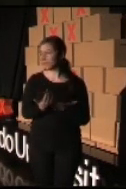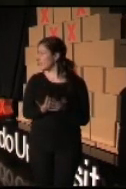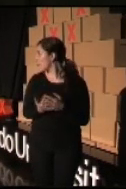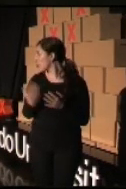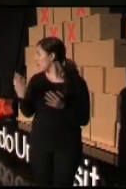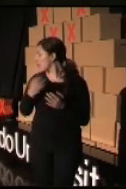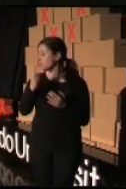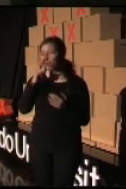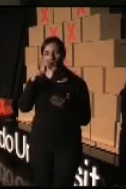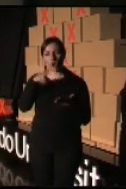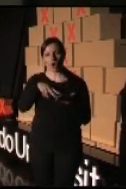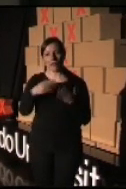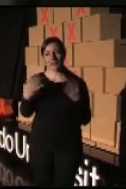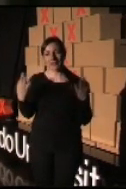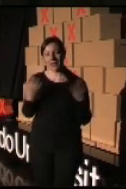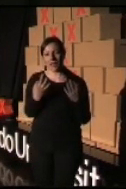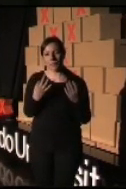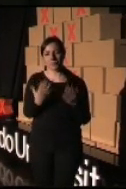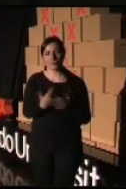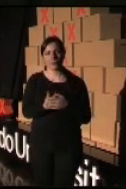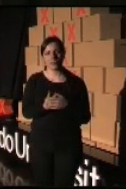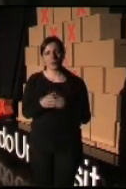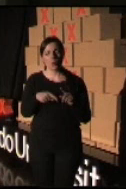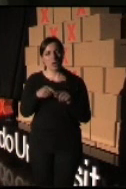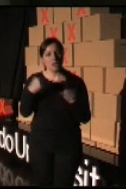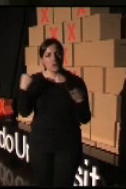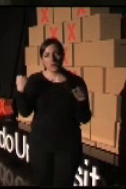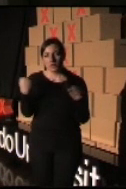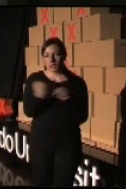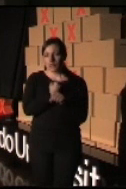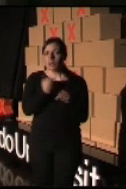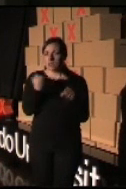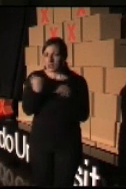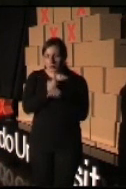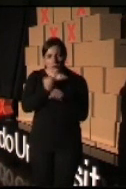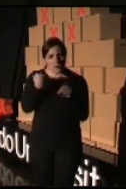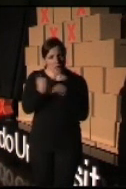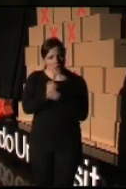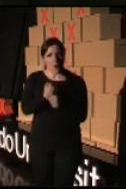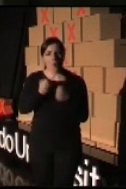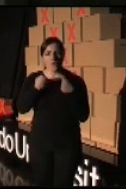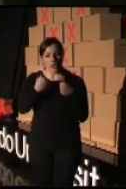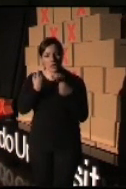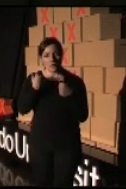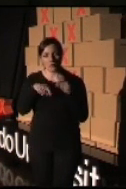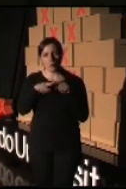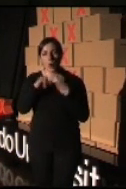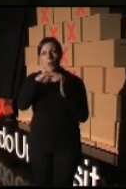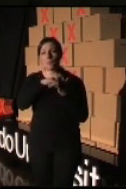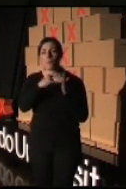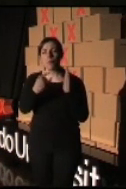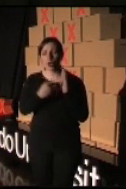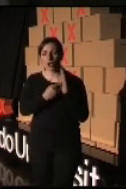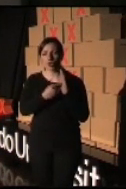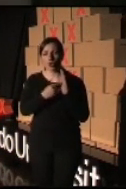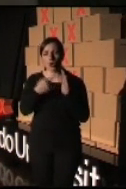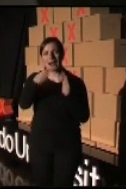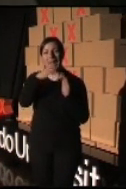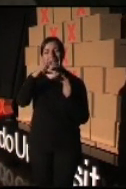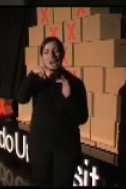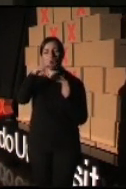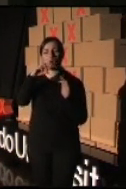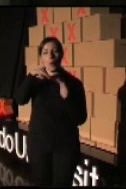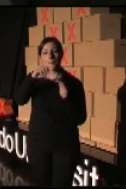que reconocer la grandísima labor que supuso el proyecto Genoma Humano. Cuando acabó el proyecto Genoma Humano